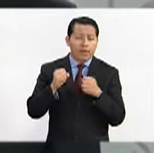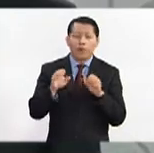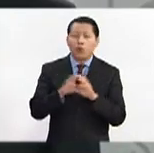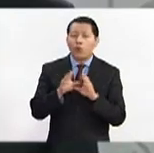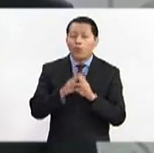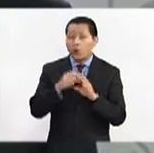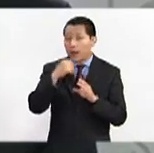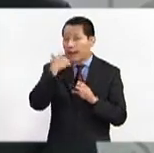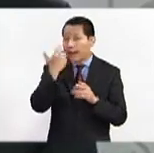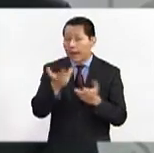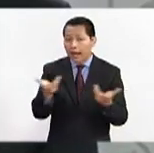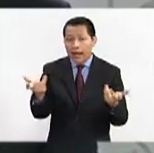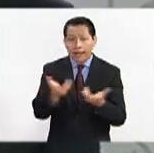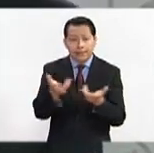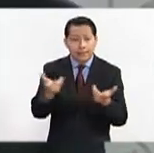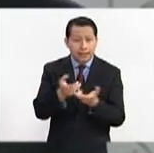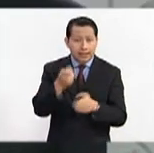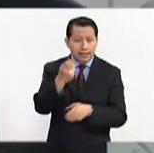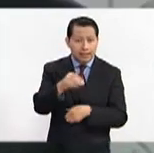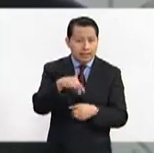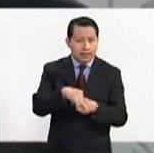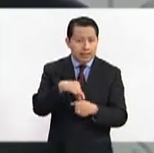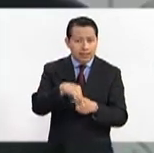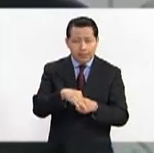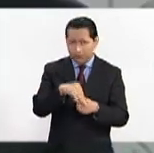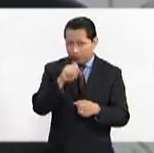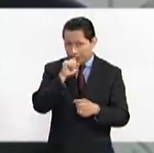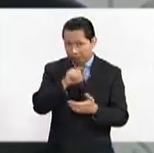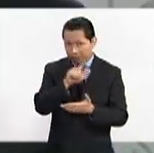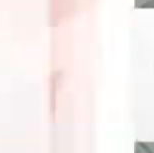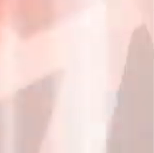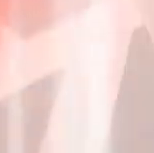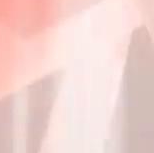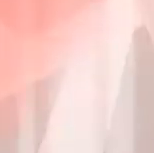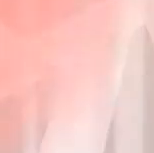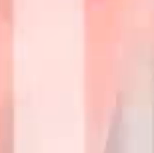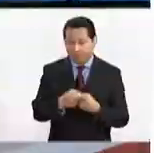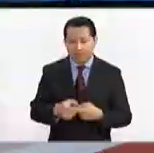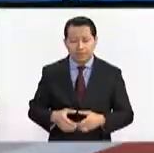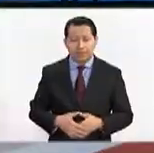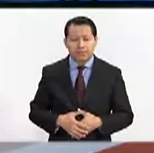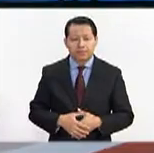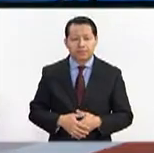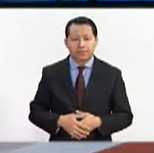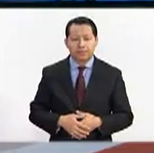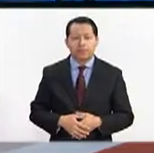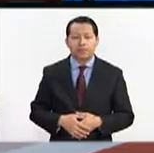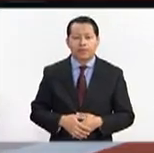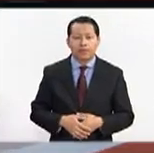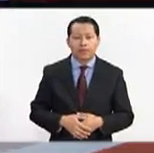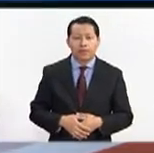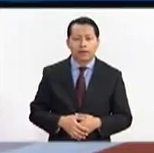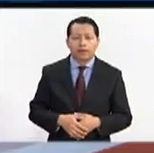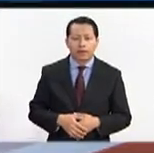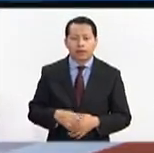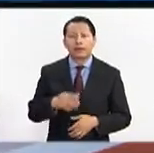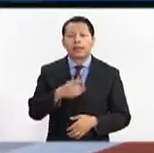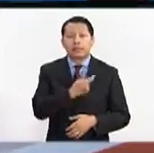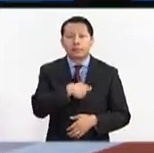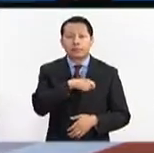el que se intentó perpetrar con este referéndum ilegal. Por cierto, está cayendo la bolsa de España